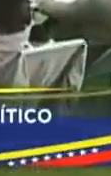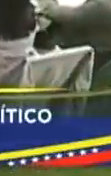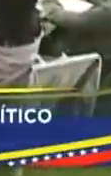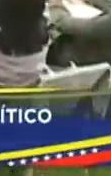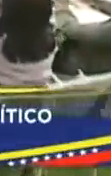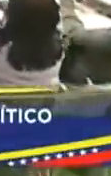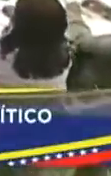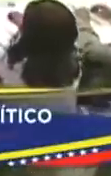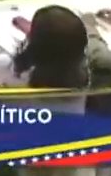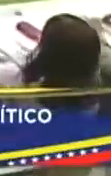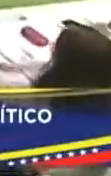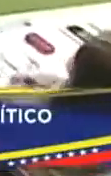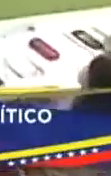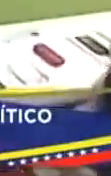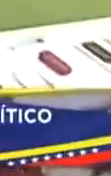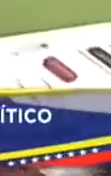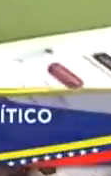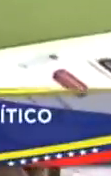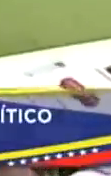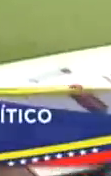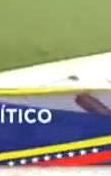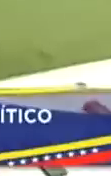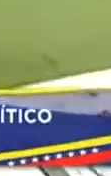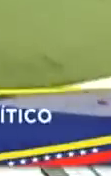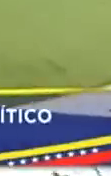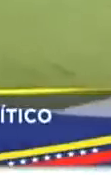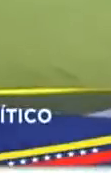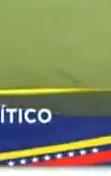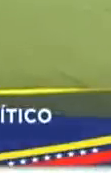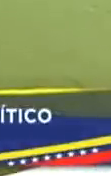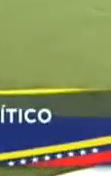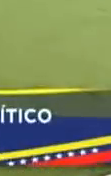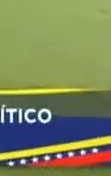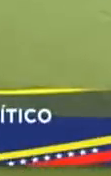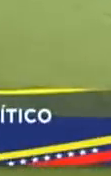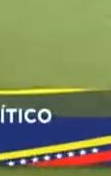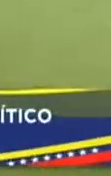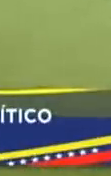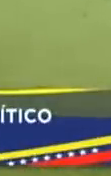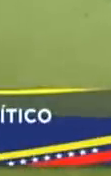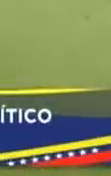Cívico Militar Policial de Venezuela, en pleno.